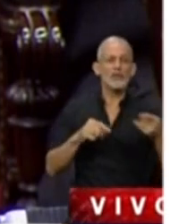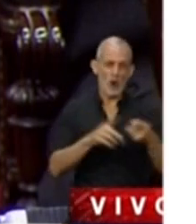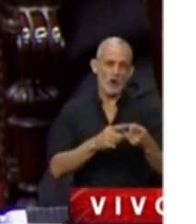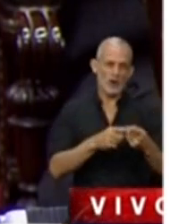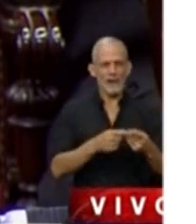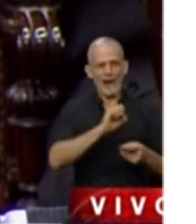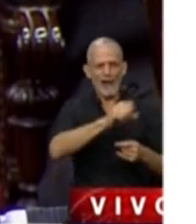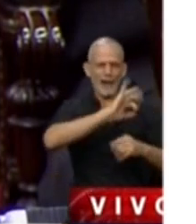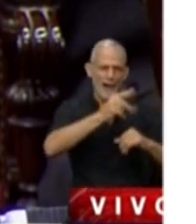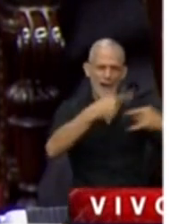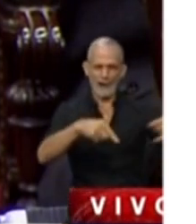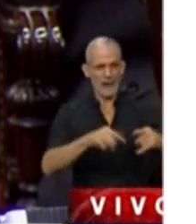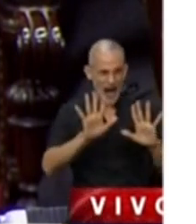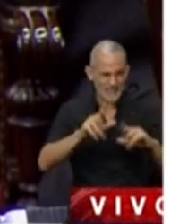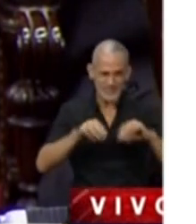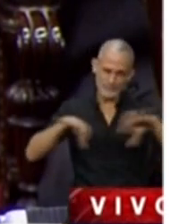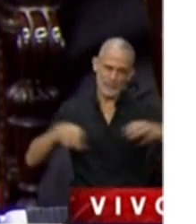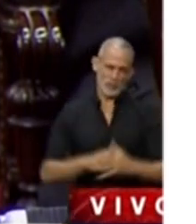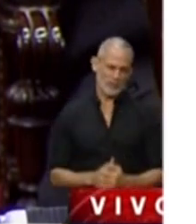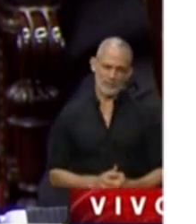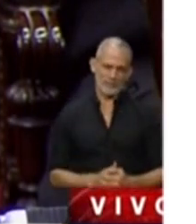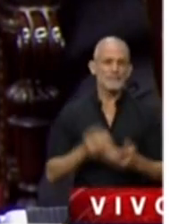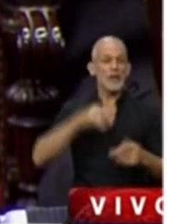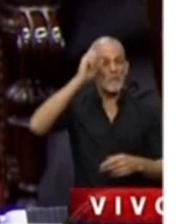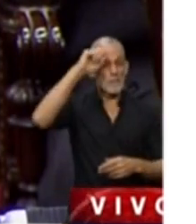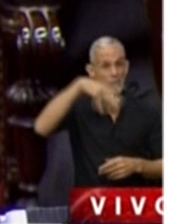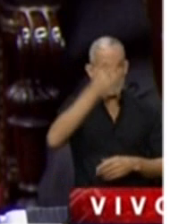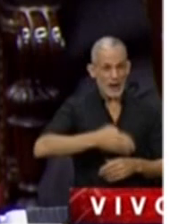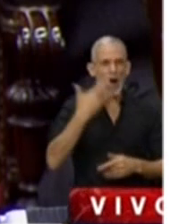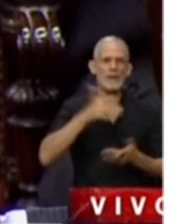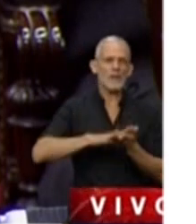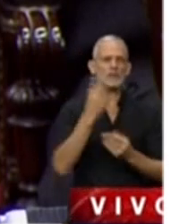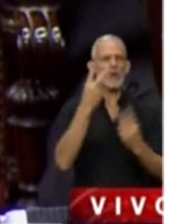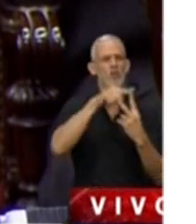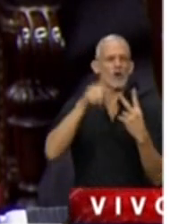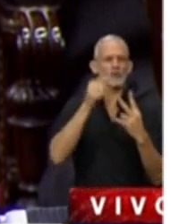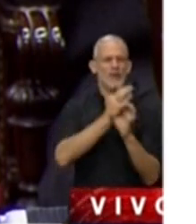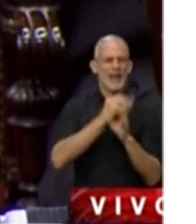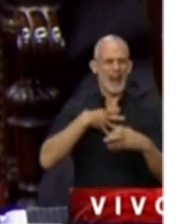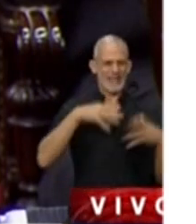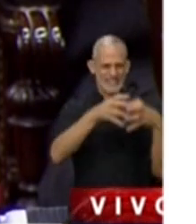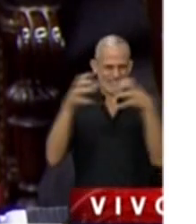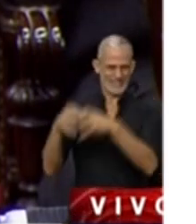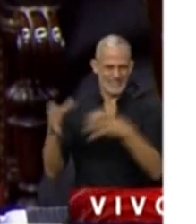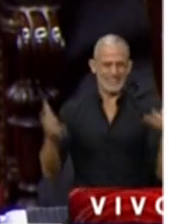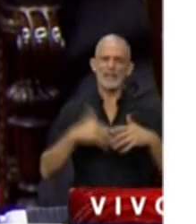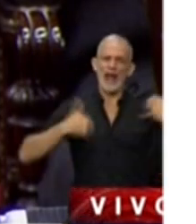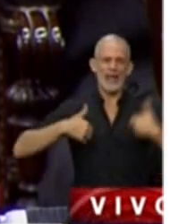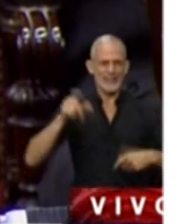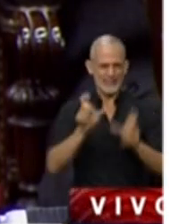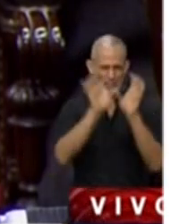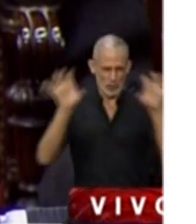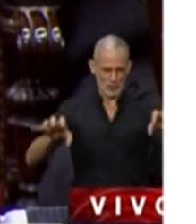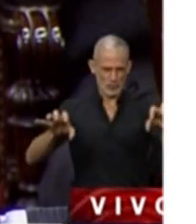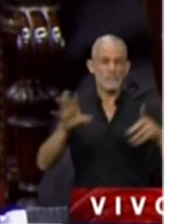ejemplo crear un ejemplo un proyecto que entró ya a la cámara diputados a comisiones que tiene que ver con la renta extraordinaria esto que presentó martín guzmán de los